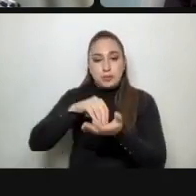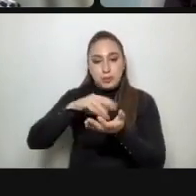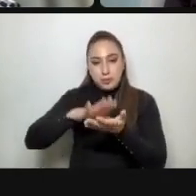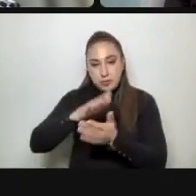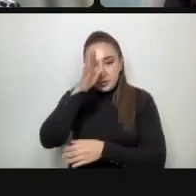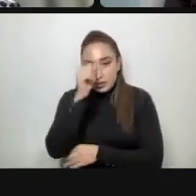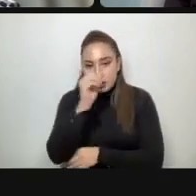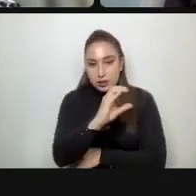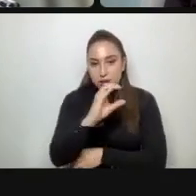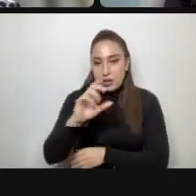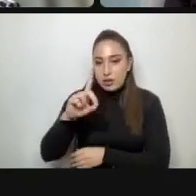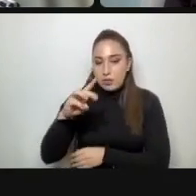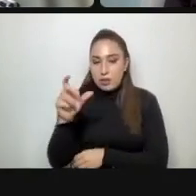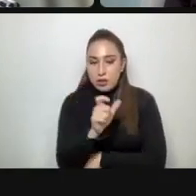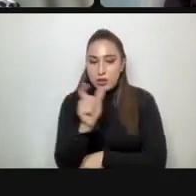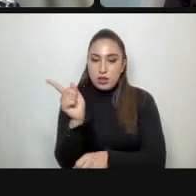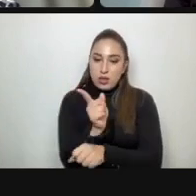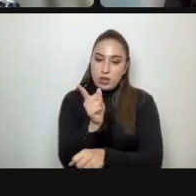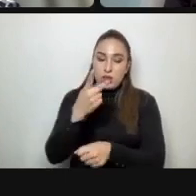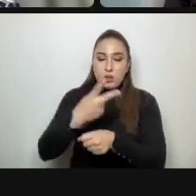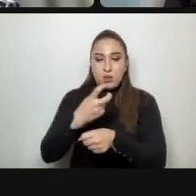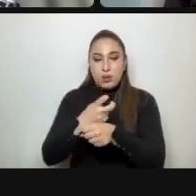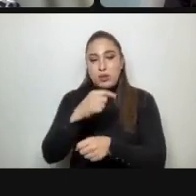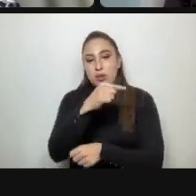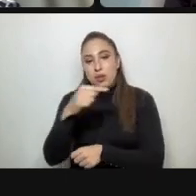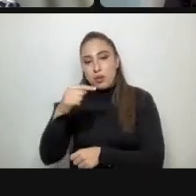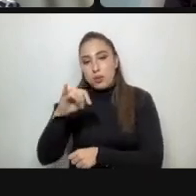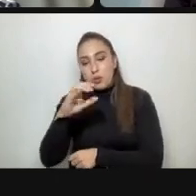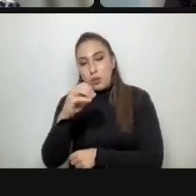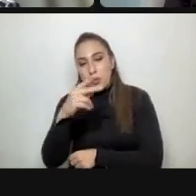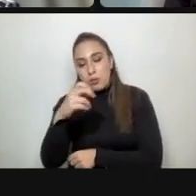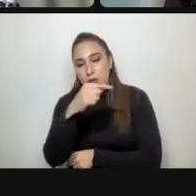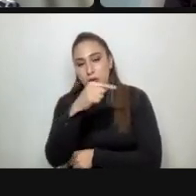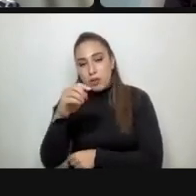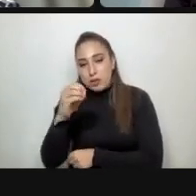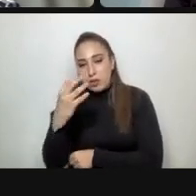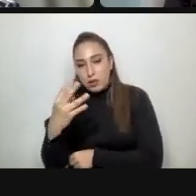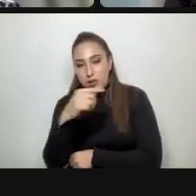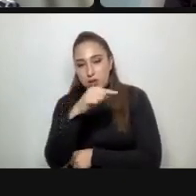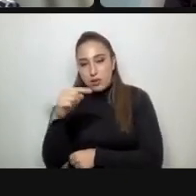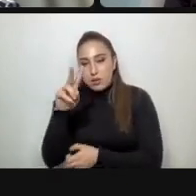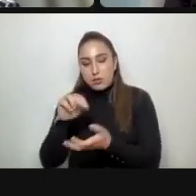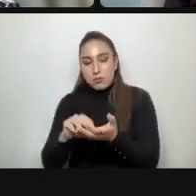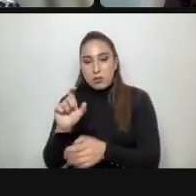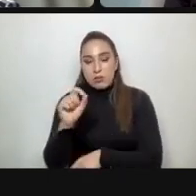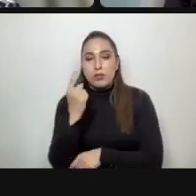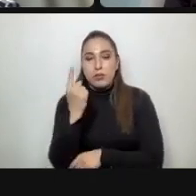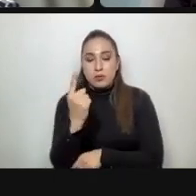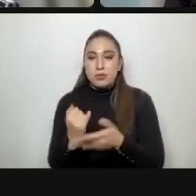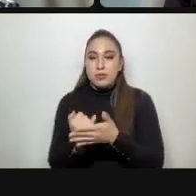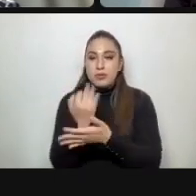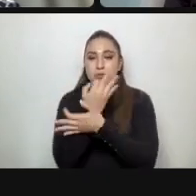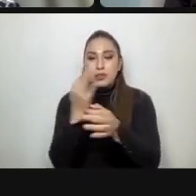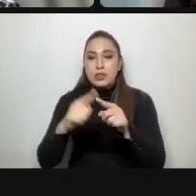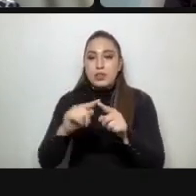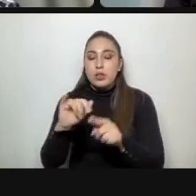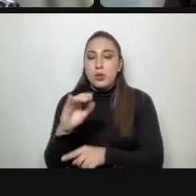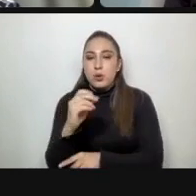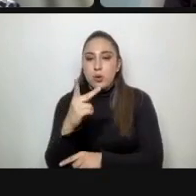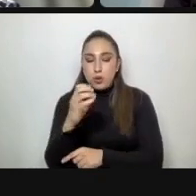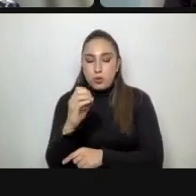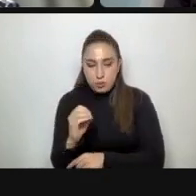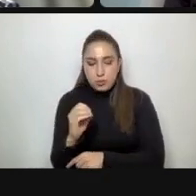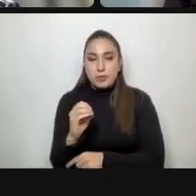CCMX diagonal 2, diagonal Jocopo, diagonal 04, diagonal 2021 de la Junta de Coordinación